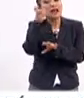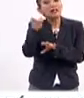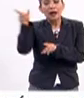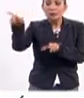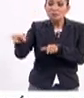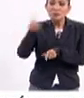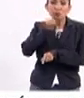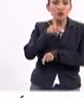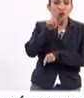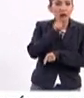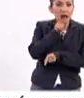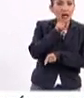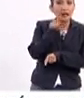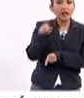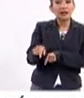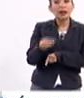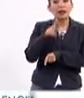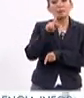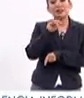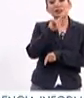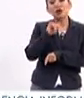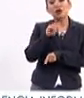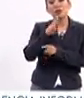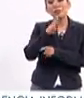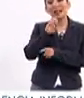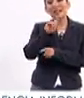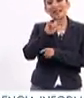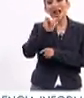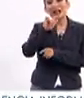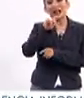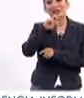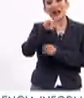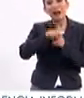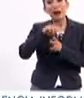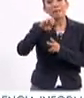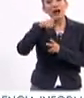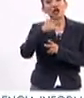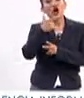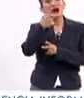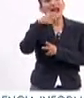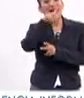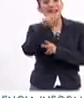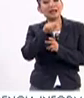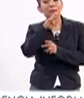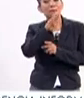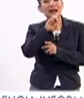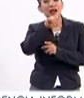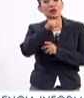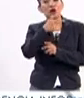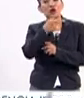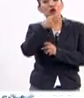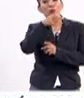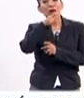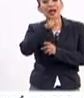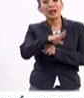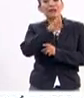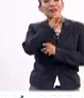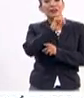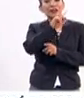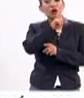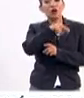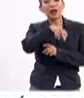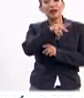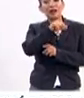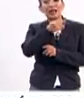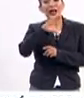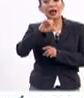gran personaje: Izaskun Álvarez, Berenice Alcántara, Margot Glantz, Bernard Grunberg, Federico Navarrete